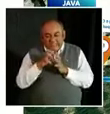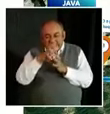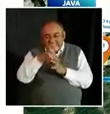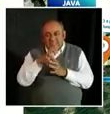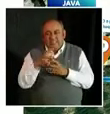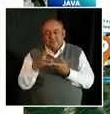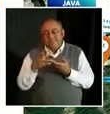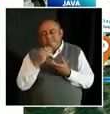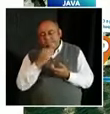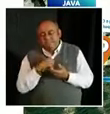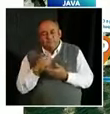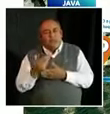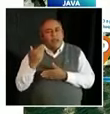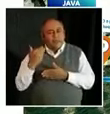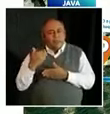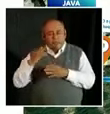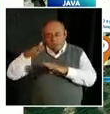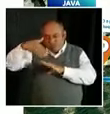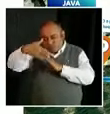dio en aquellos tiempos no